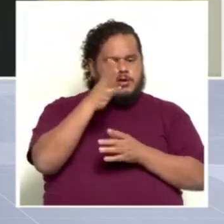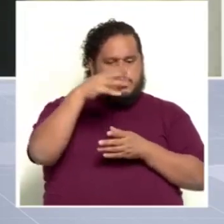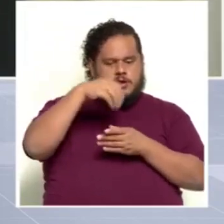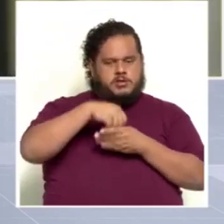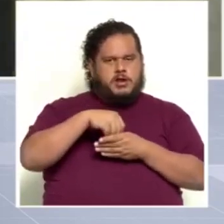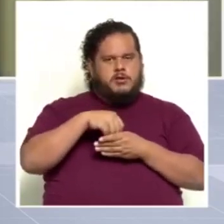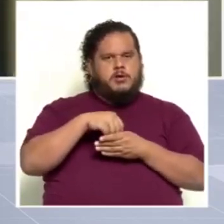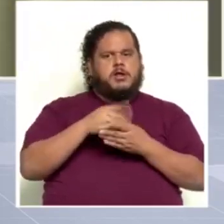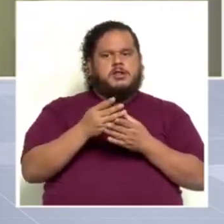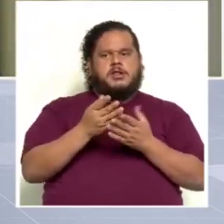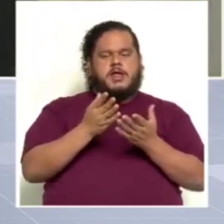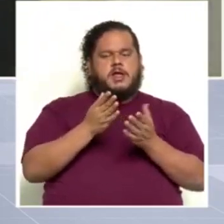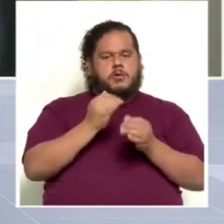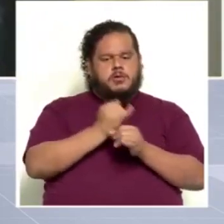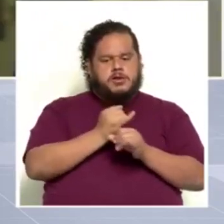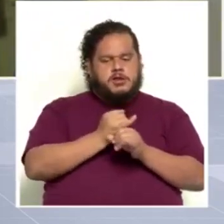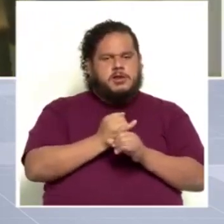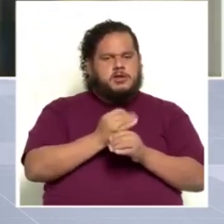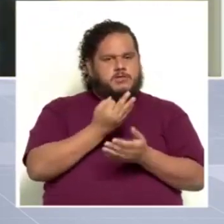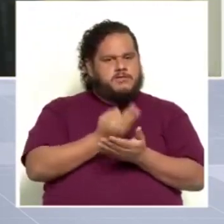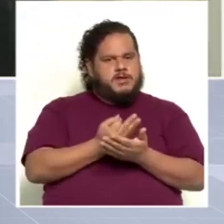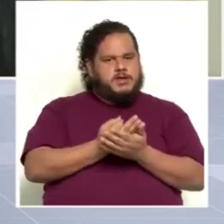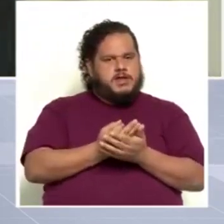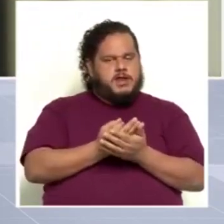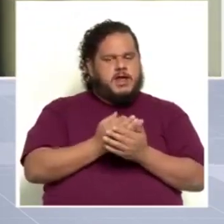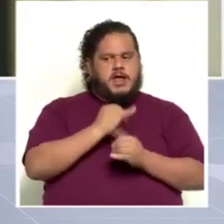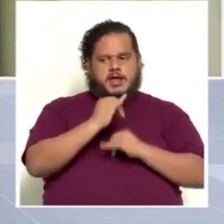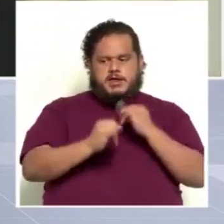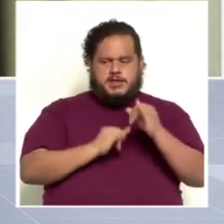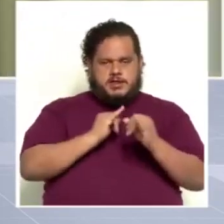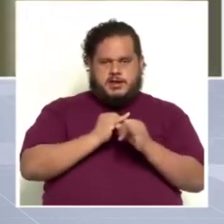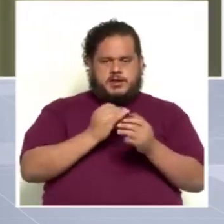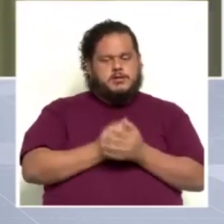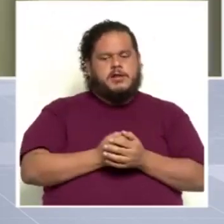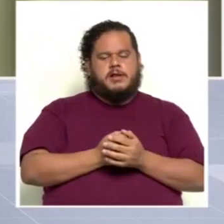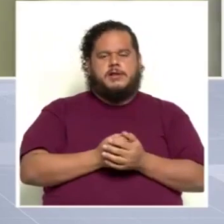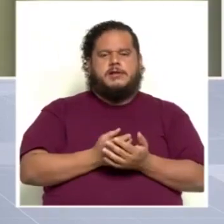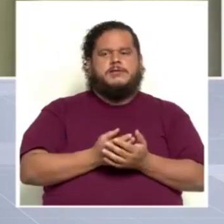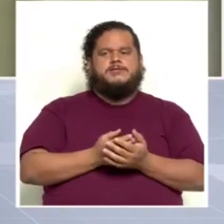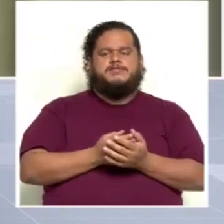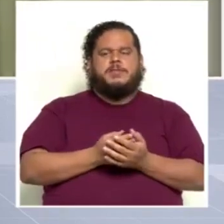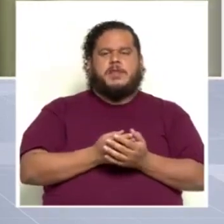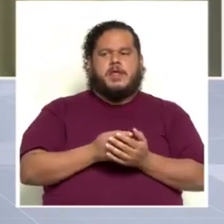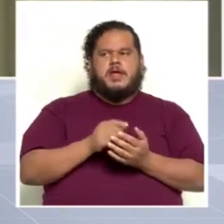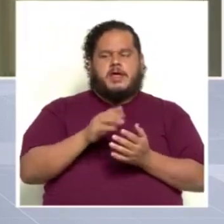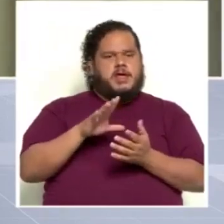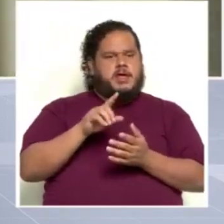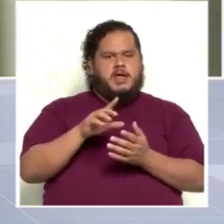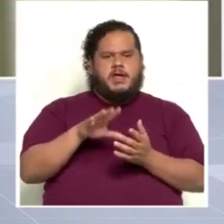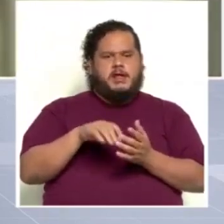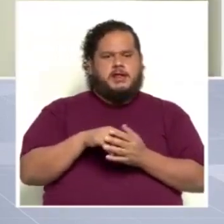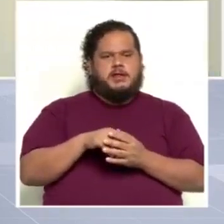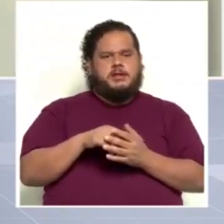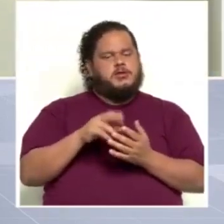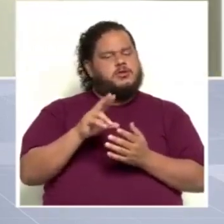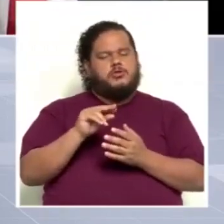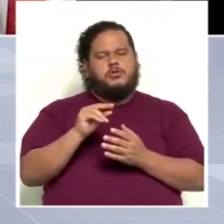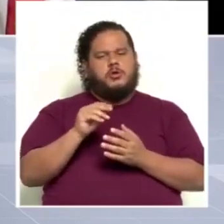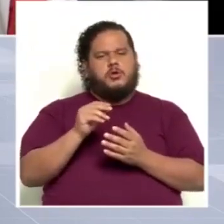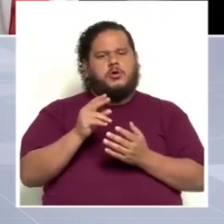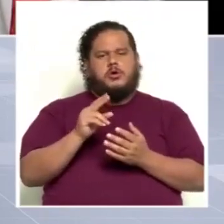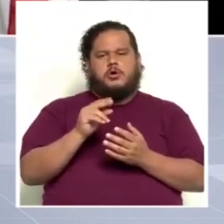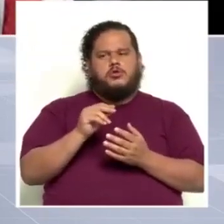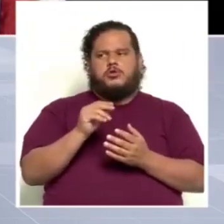de un organismo financiero internacional, ¿verdad? No es un advenedizo, digámoslo de esa manera, completamente fuera del conocimiento de los